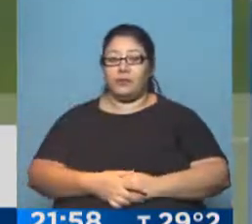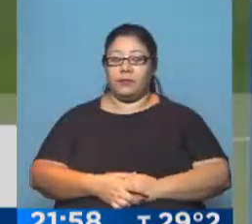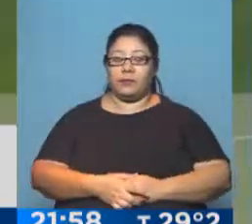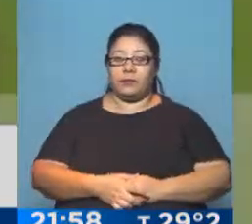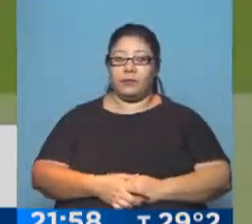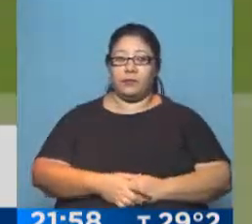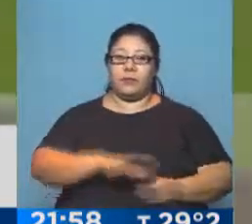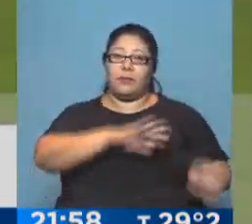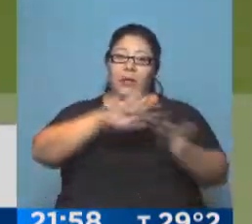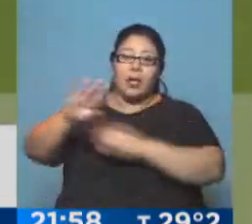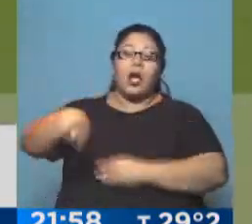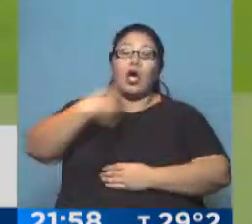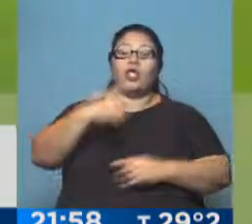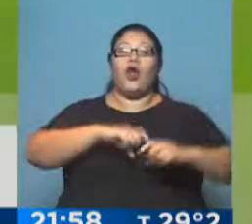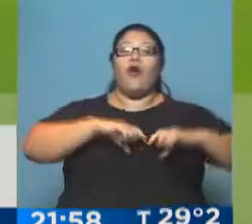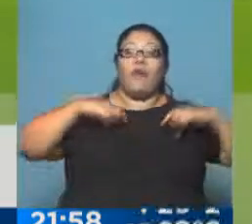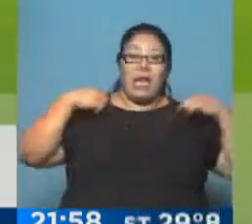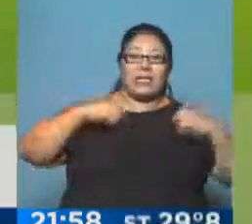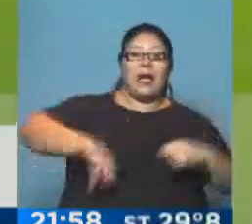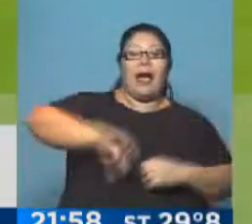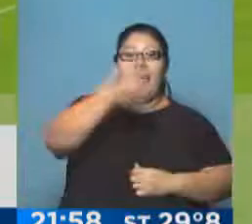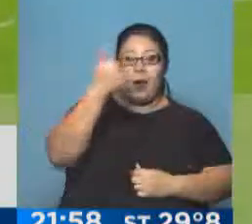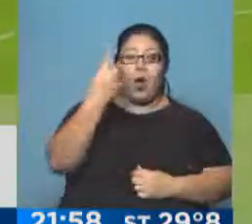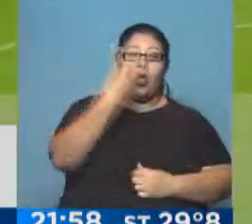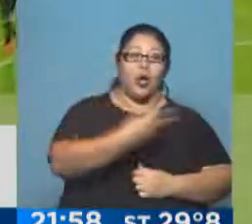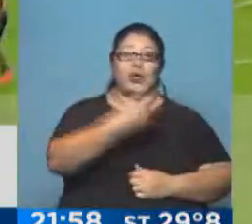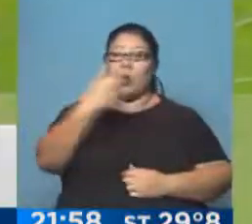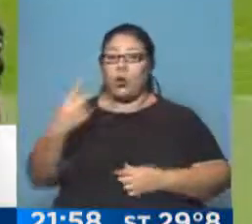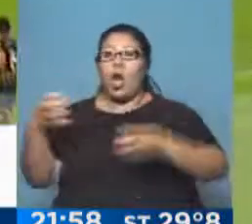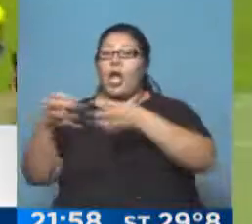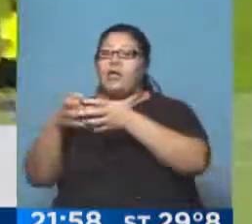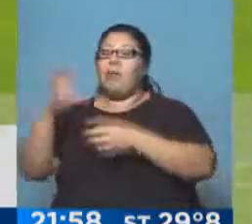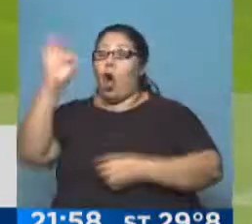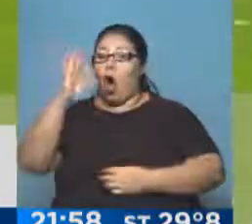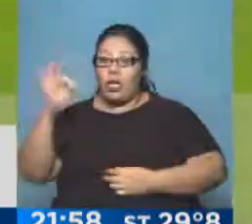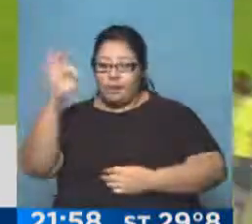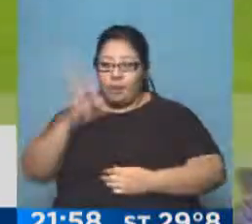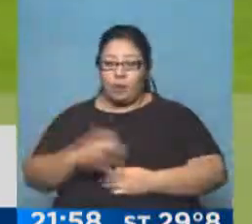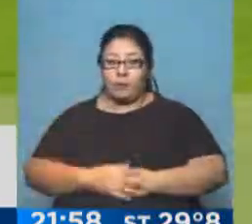Otro que ganó es Vélez, 2-1 Olimpo, con goles de Nasuti.